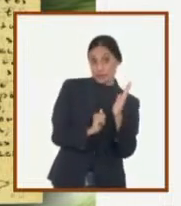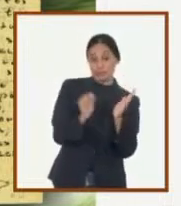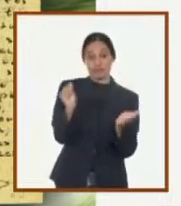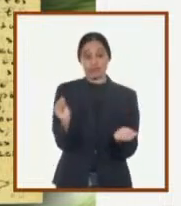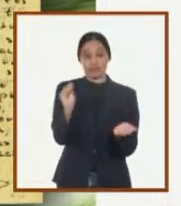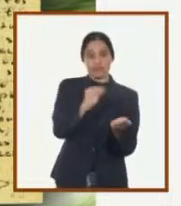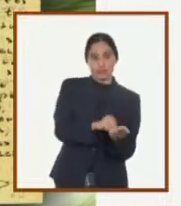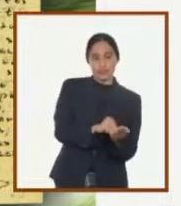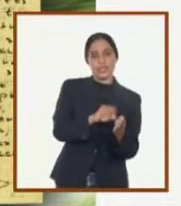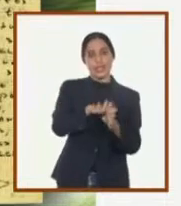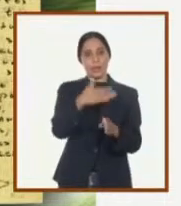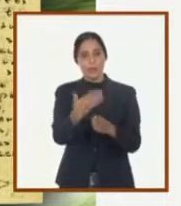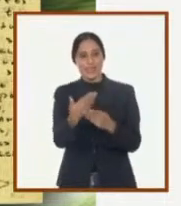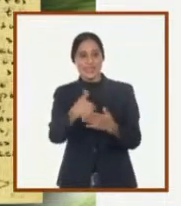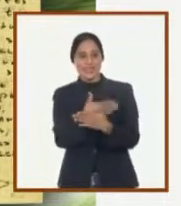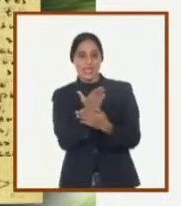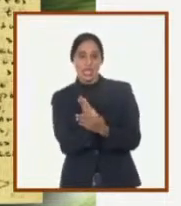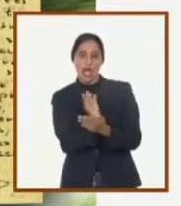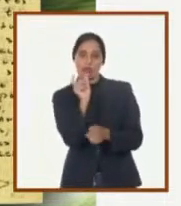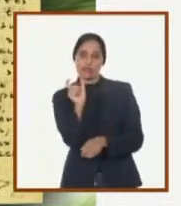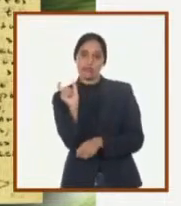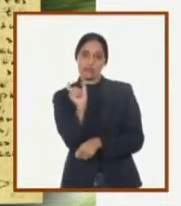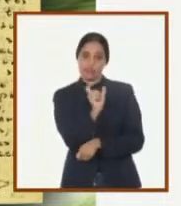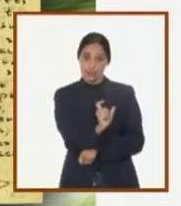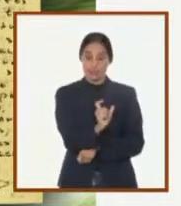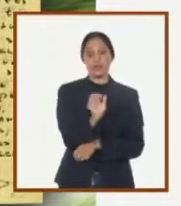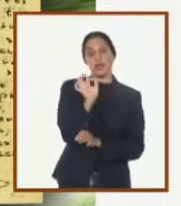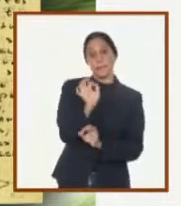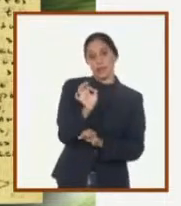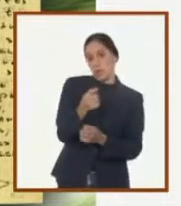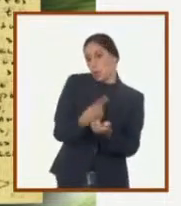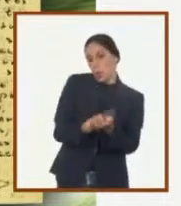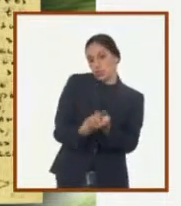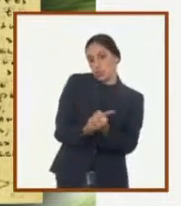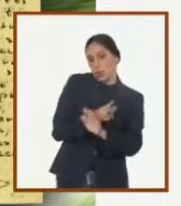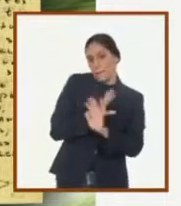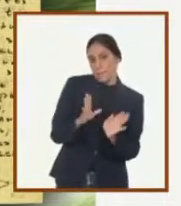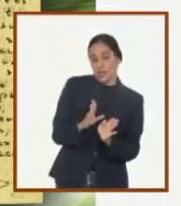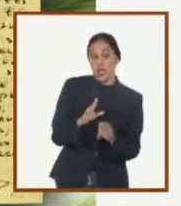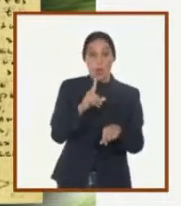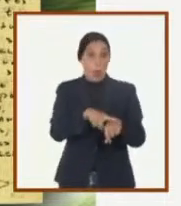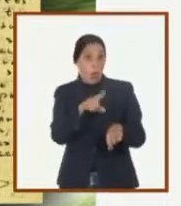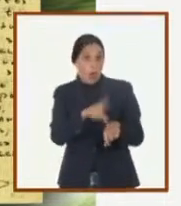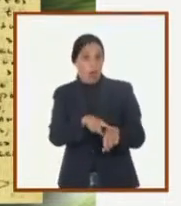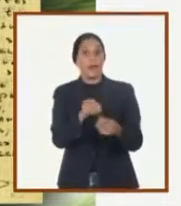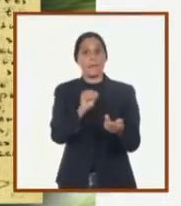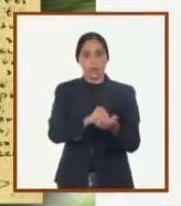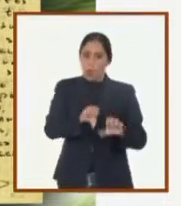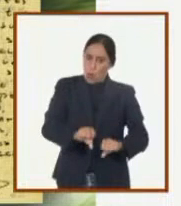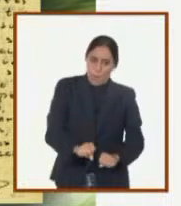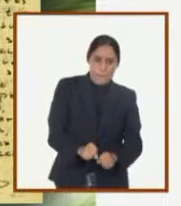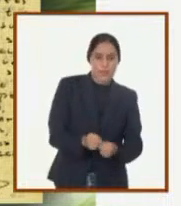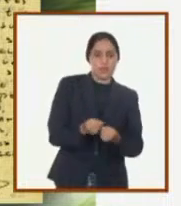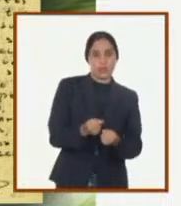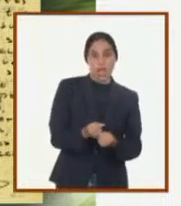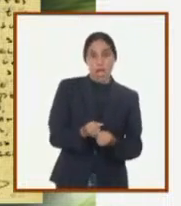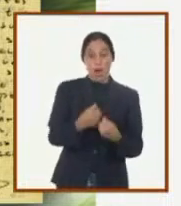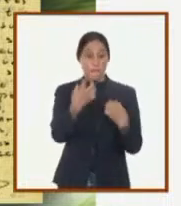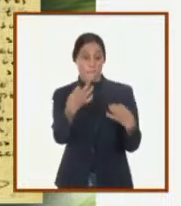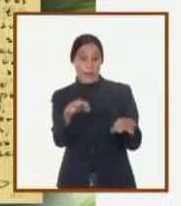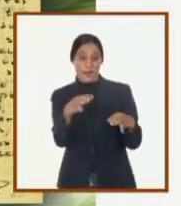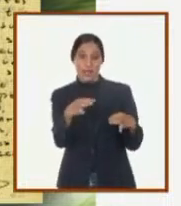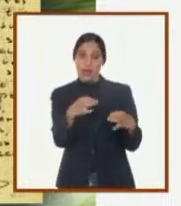esa ese hábito se mantuvo después en la revolución de poner la hora incluso que se emitían los documentos